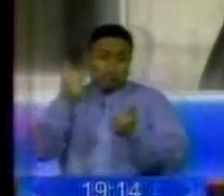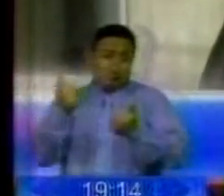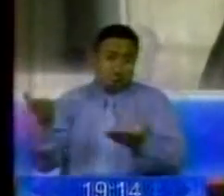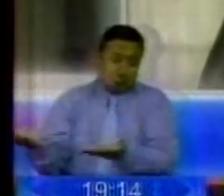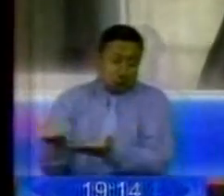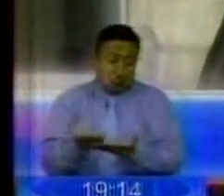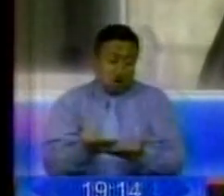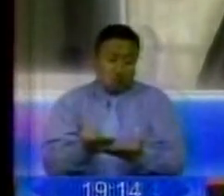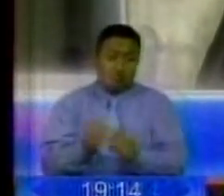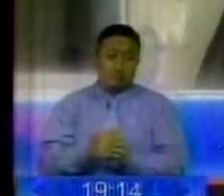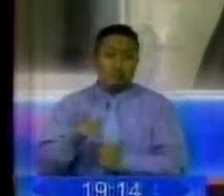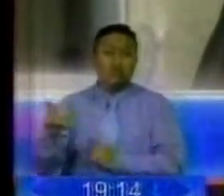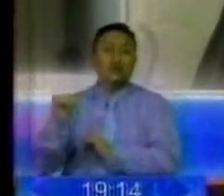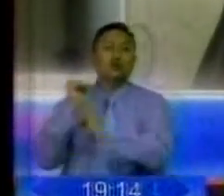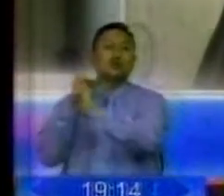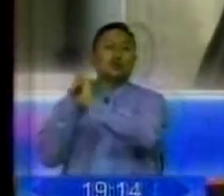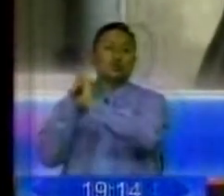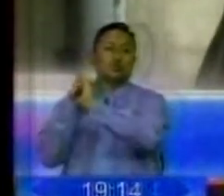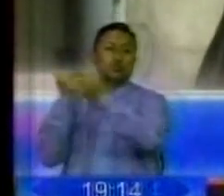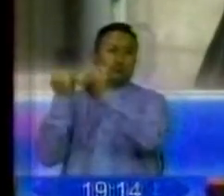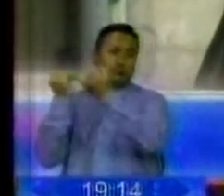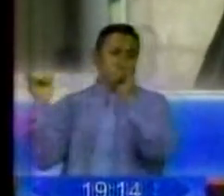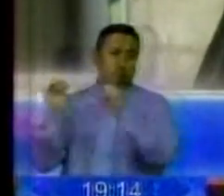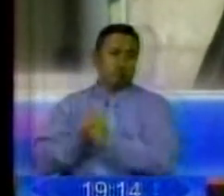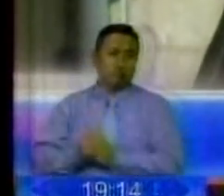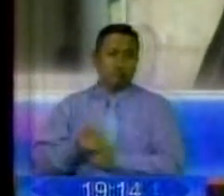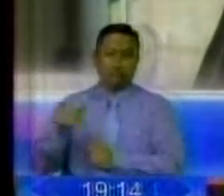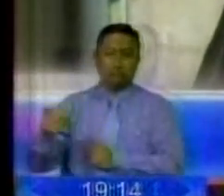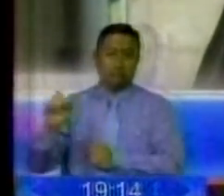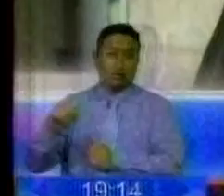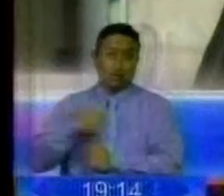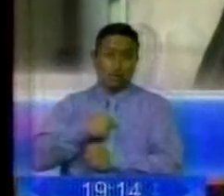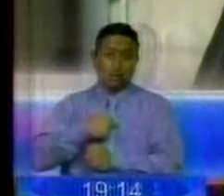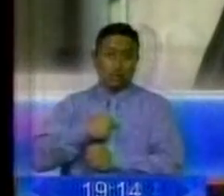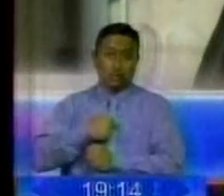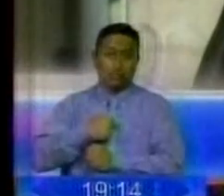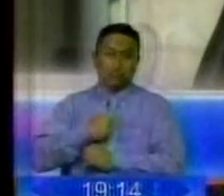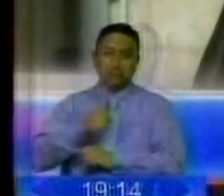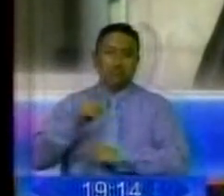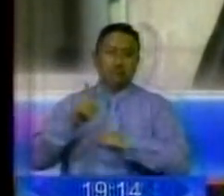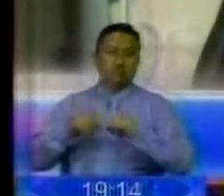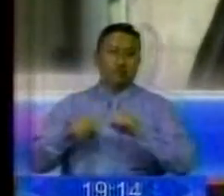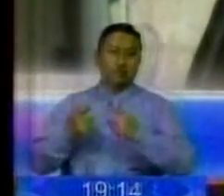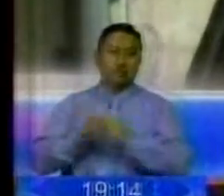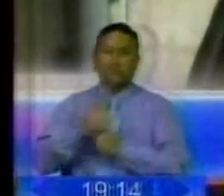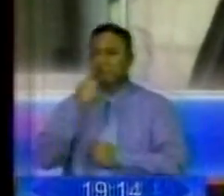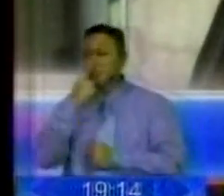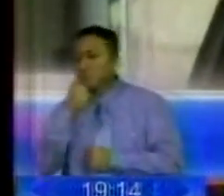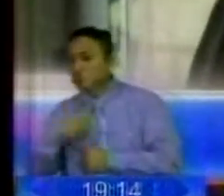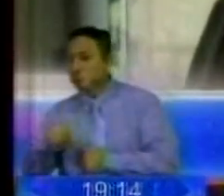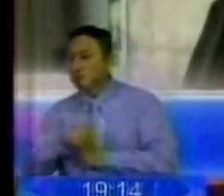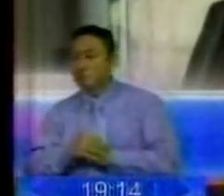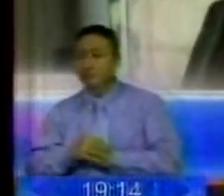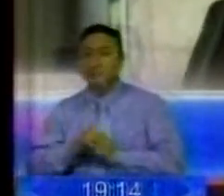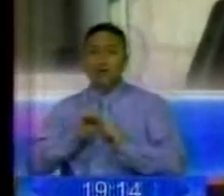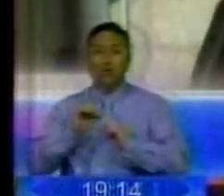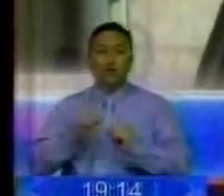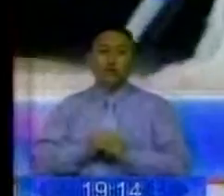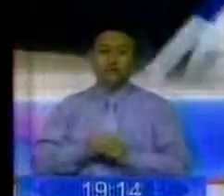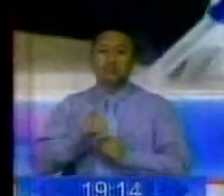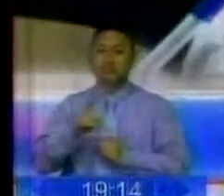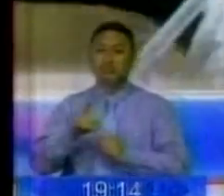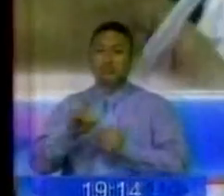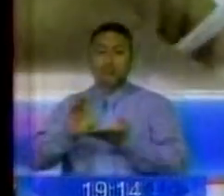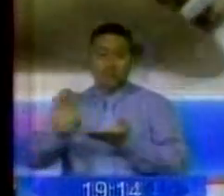Es una institución autónoma y nosotros no podemos estar al margen de lo que ellos